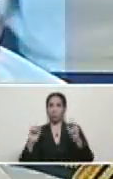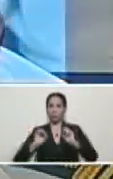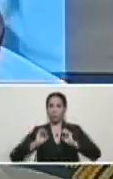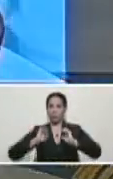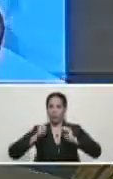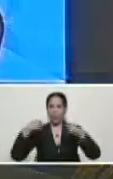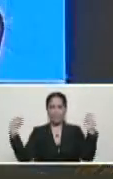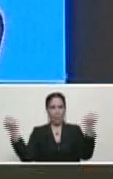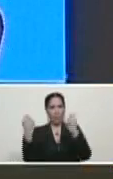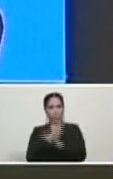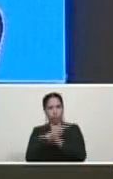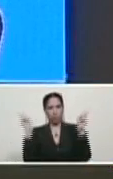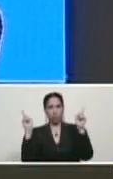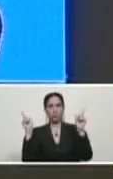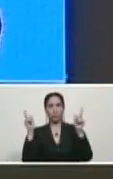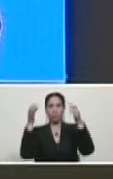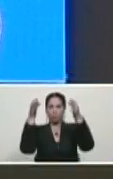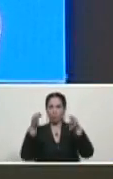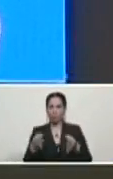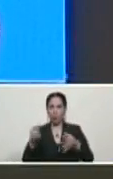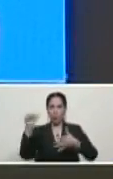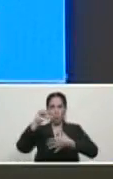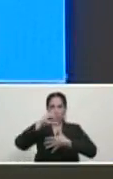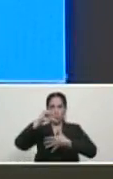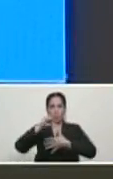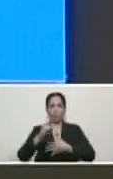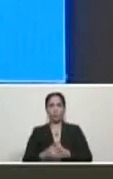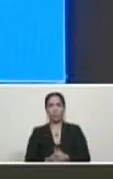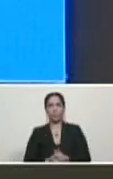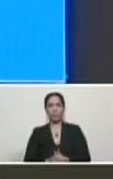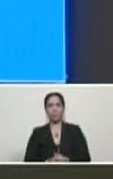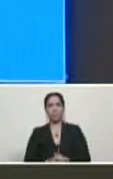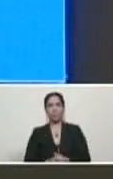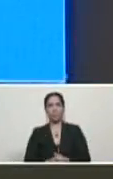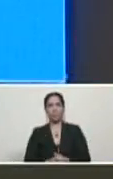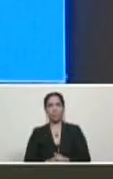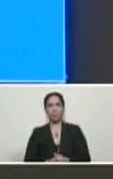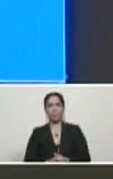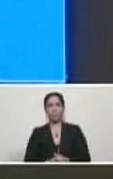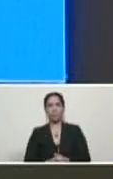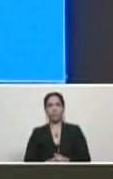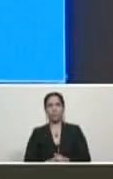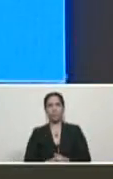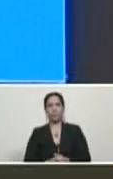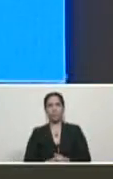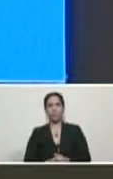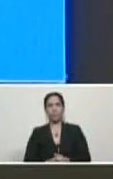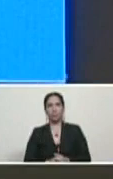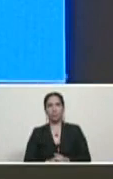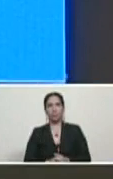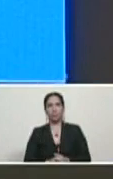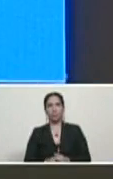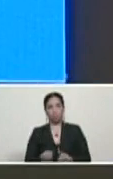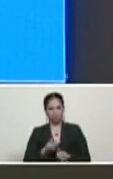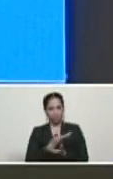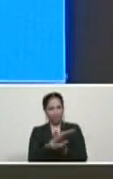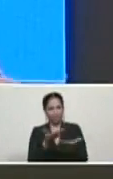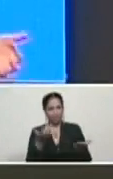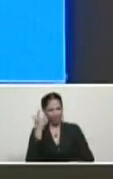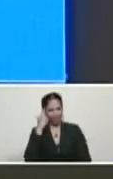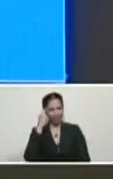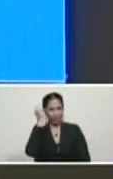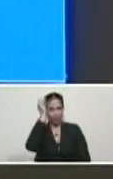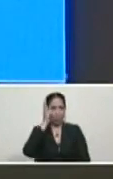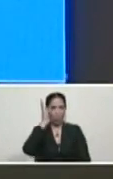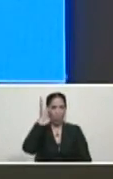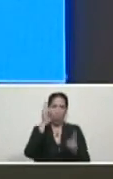campaña libertadora definitiva de Sudamérica. De esto ustedes saben más que cualquiera